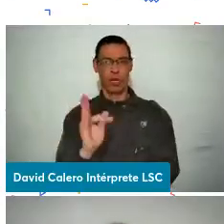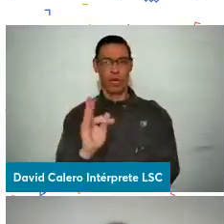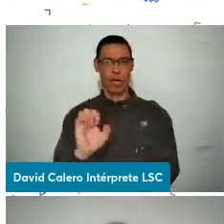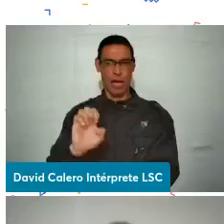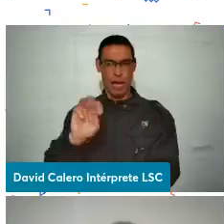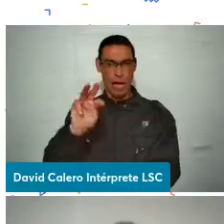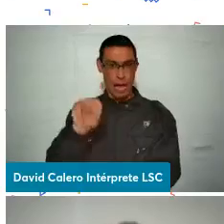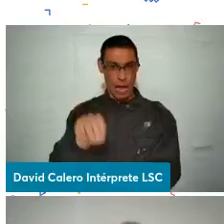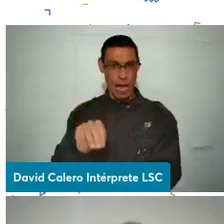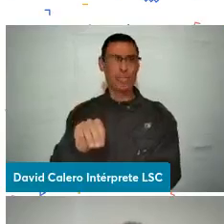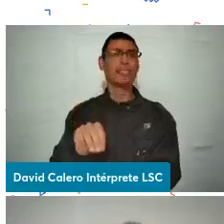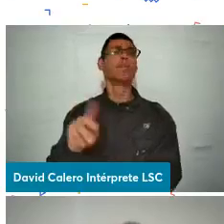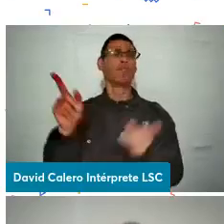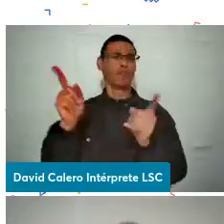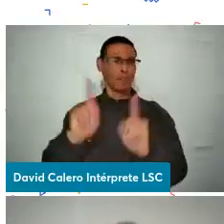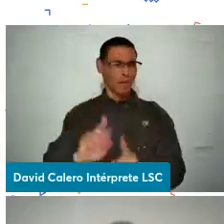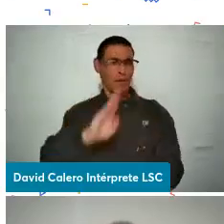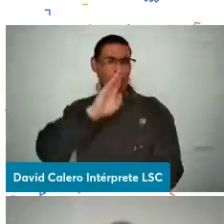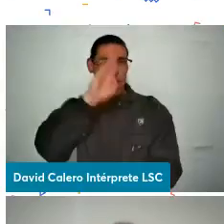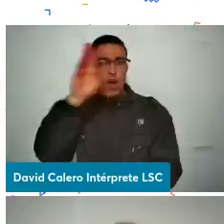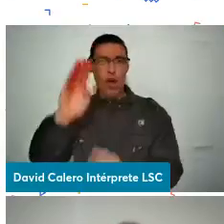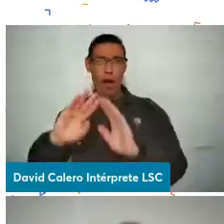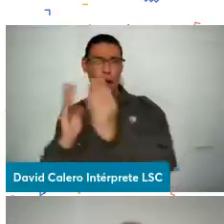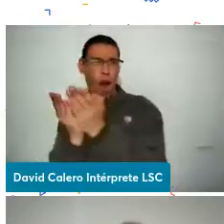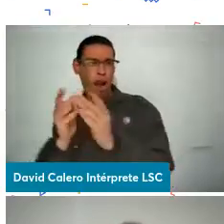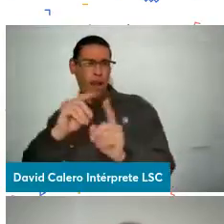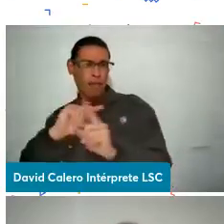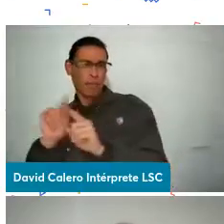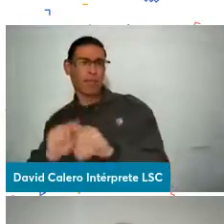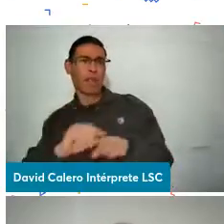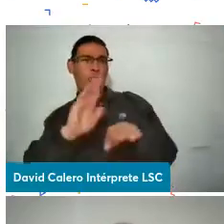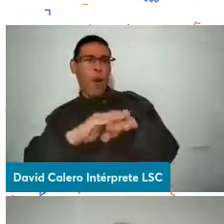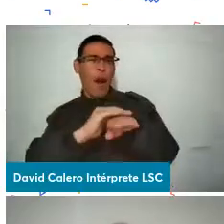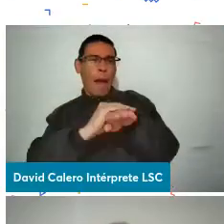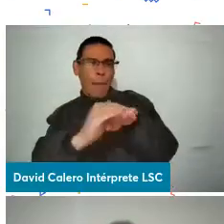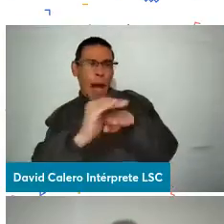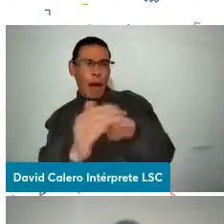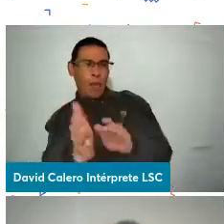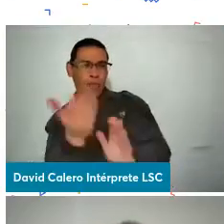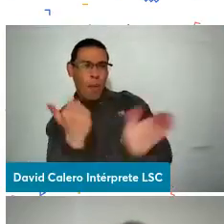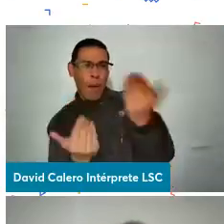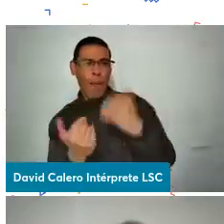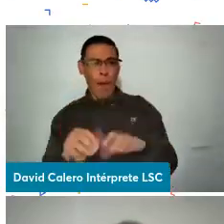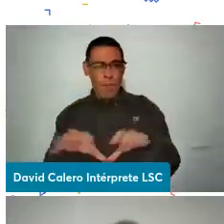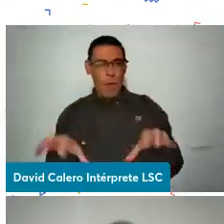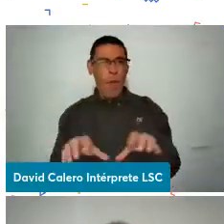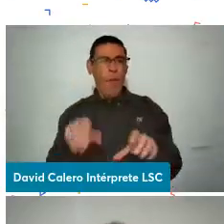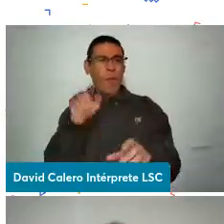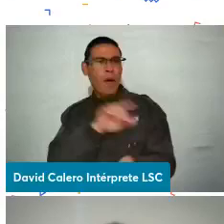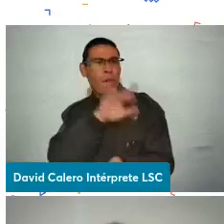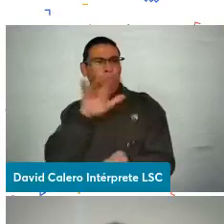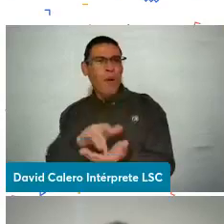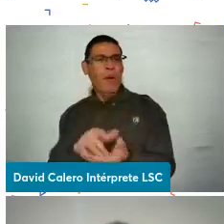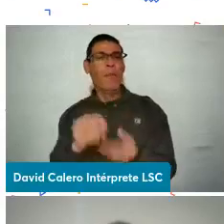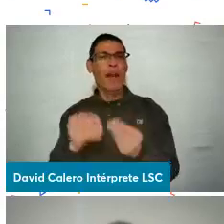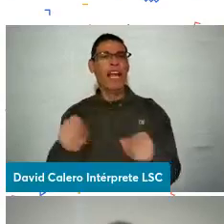siempre están invitándolos, siempre están convocándolos a eventos para que ellos sean líderes de estos espacios.